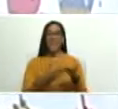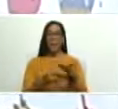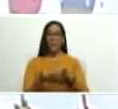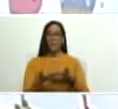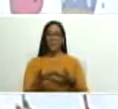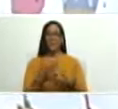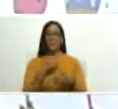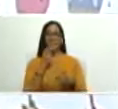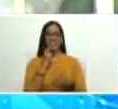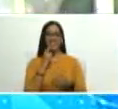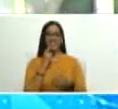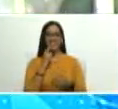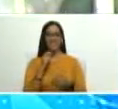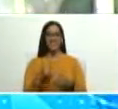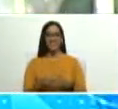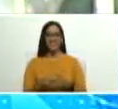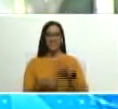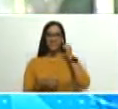¿Quieren chocolatico?